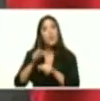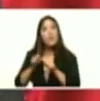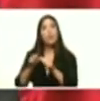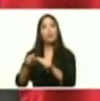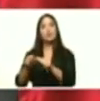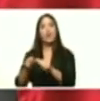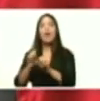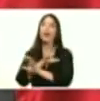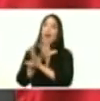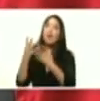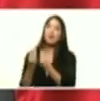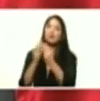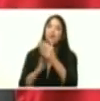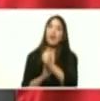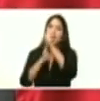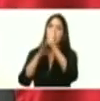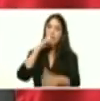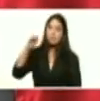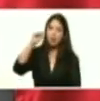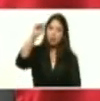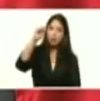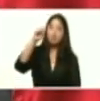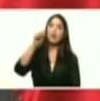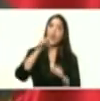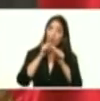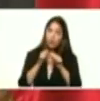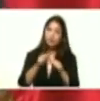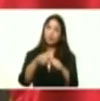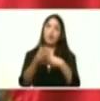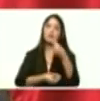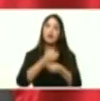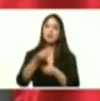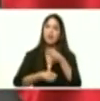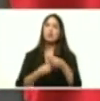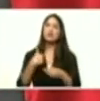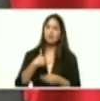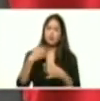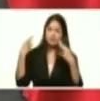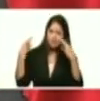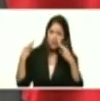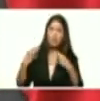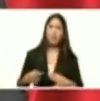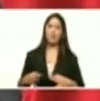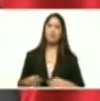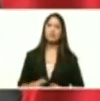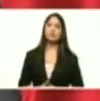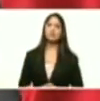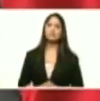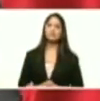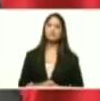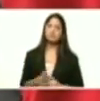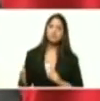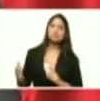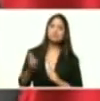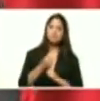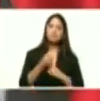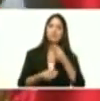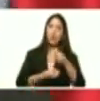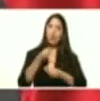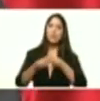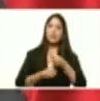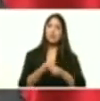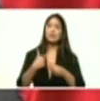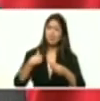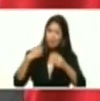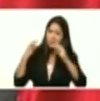bajo su liderazgo, bajo su conducción, hacerlo, y tengo la absoluta convicción, de que lo vamos a lograr, de verdad,